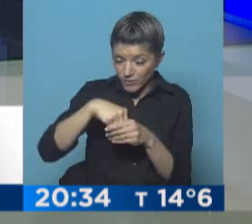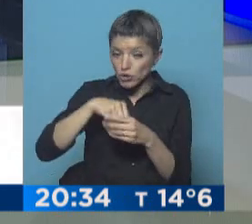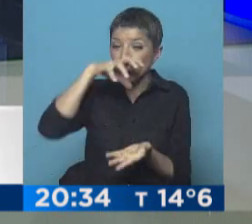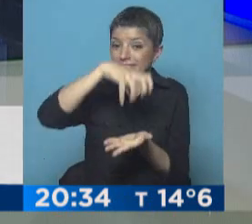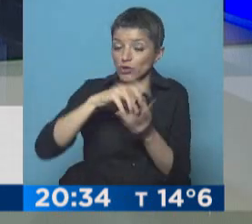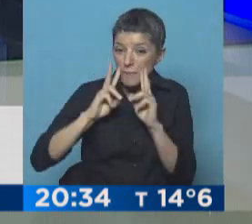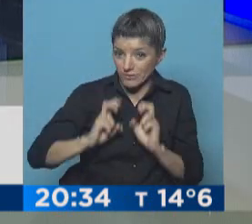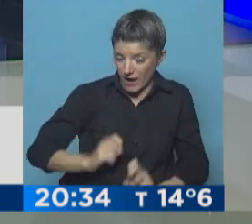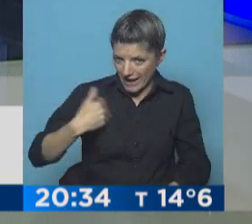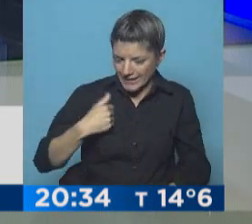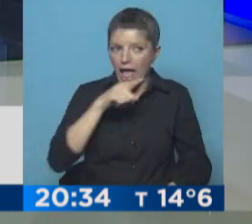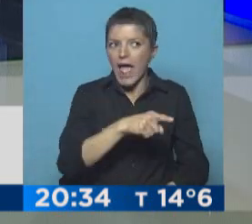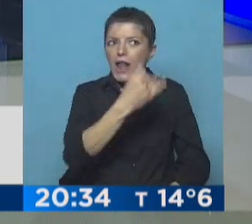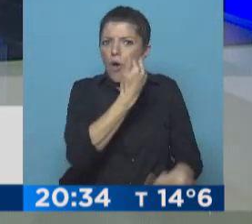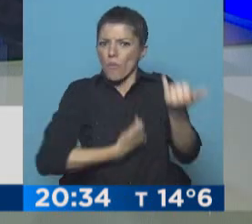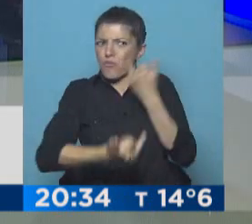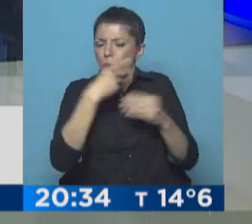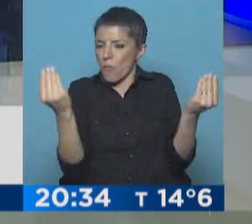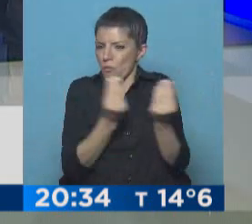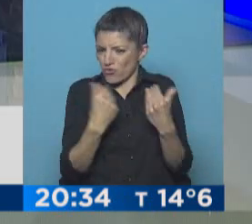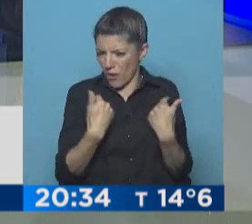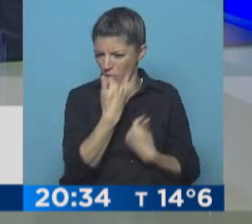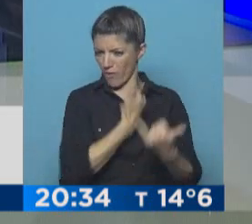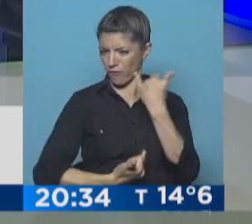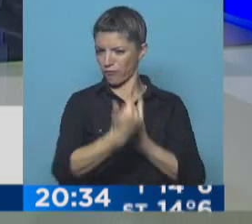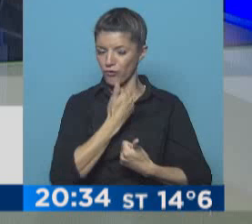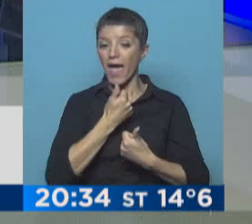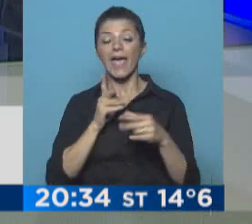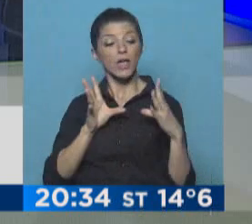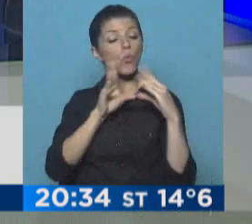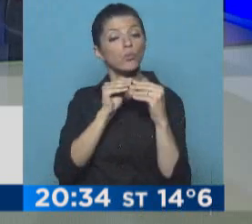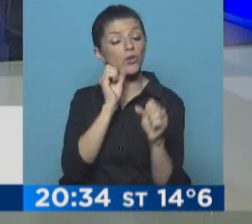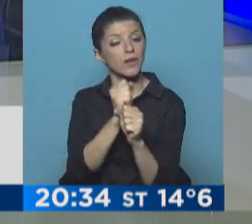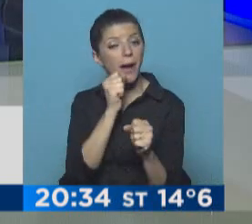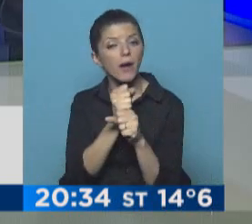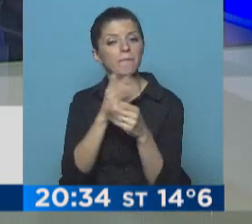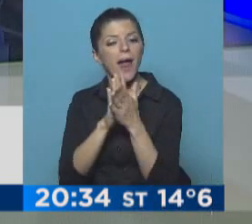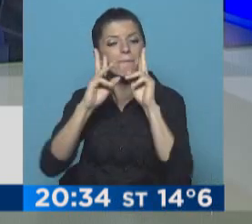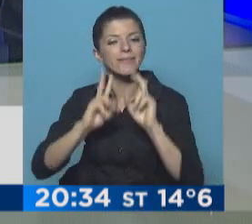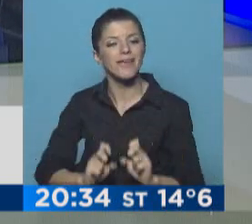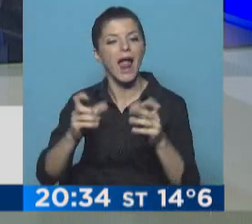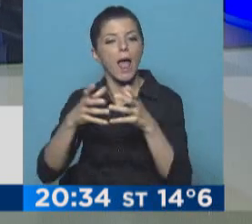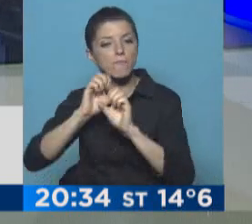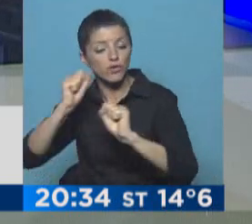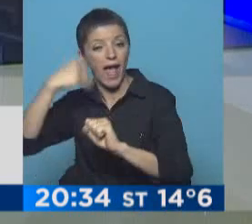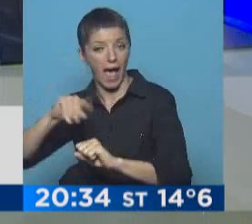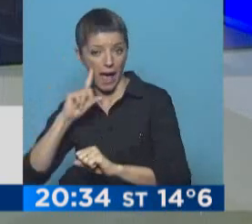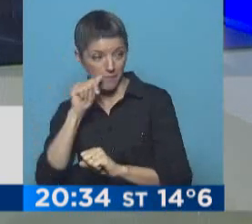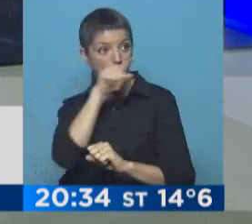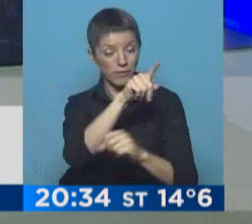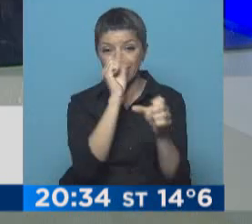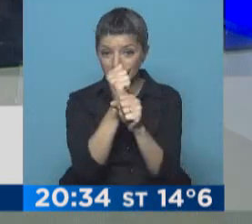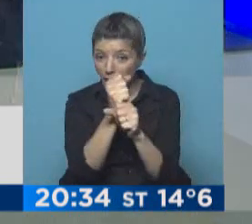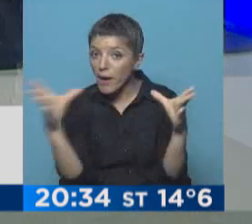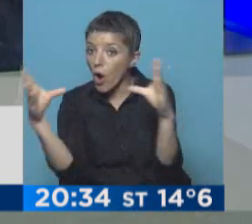montón de cosas relacionado y trabajar en conjunto sobre la investigación de amia con el fiscal nisman digo cómo alguien